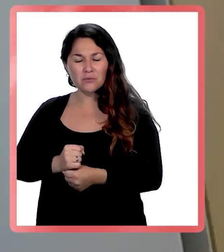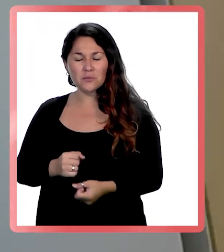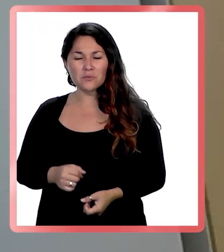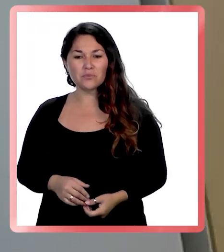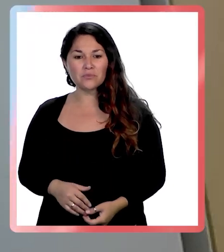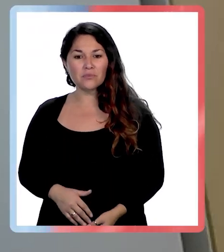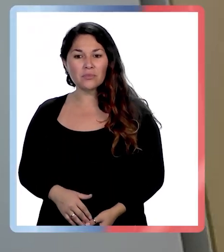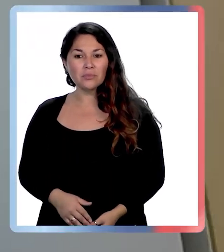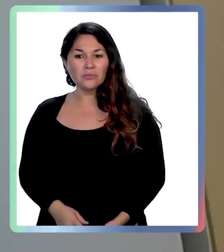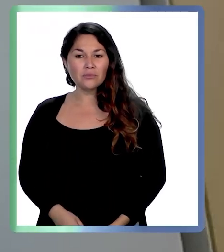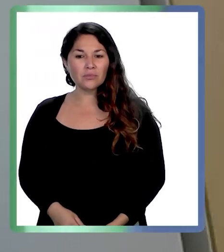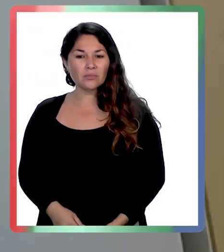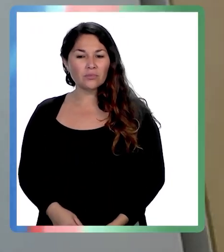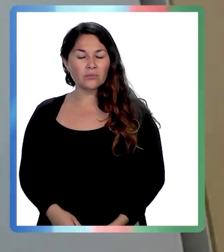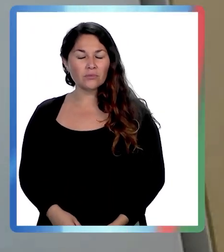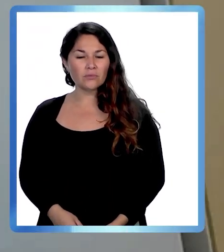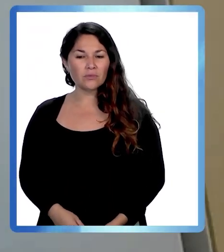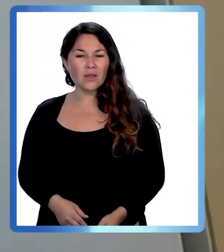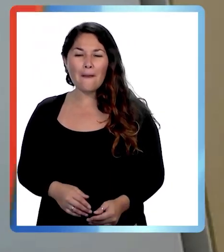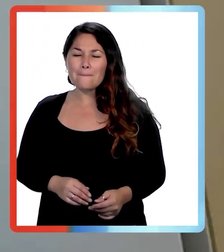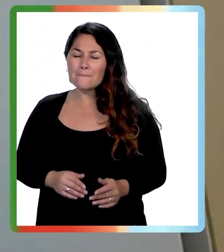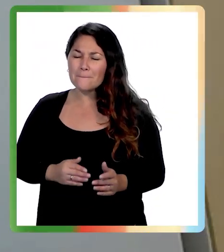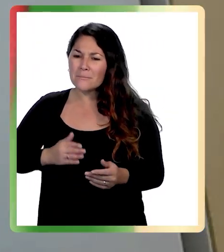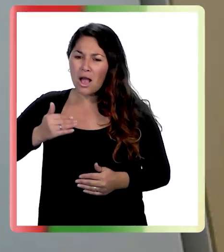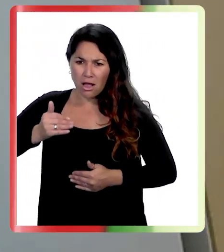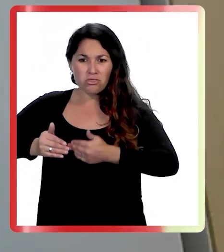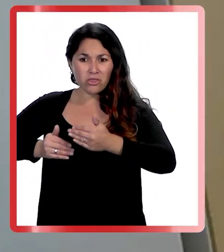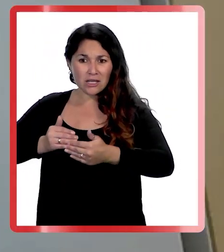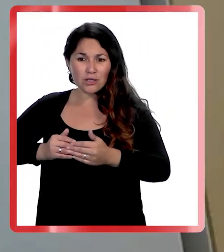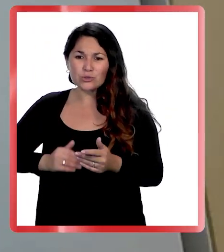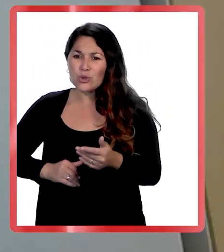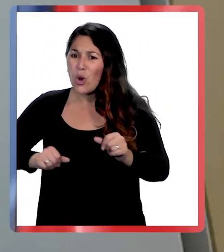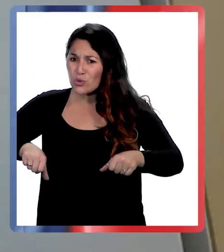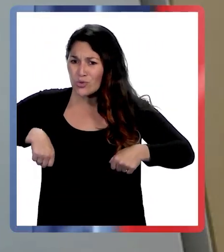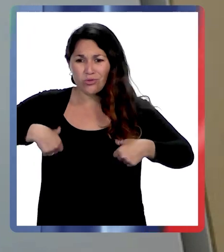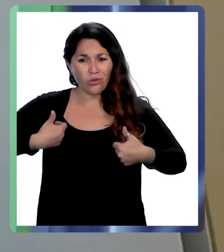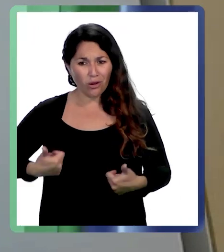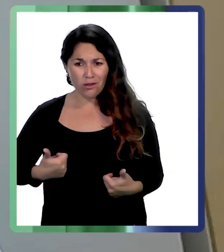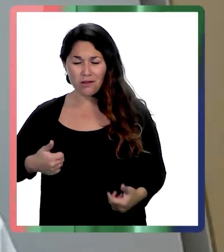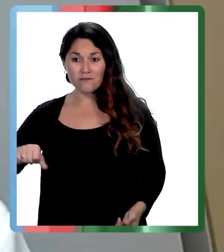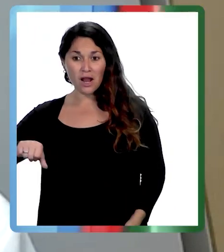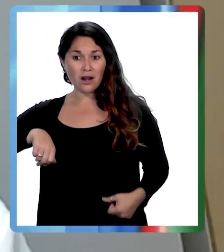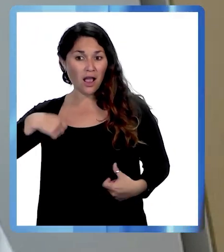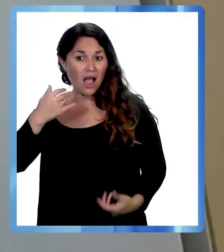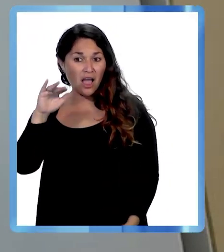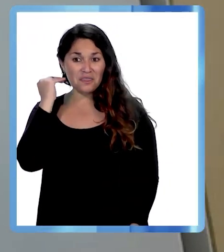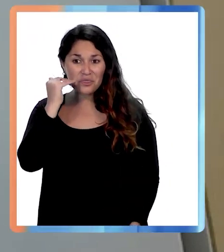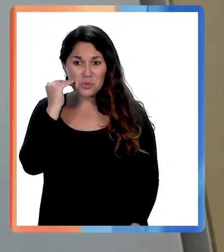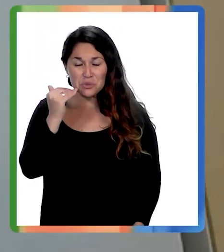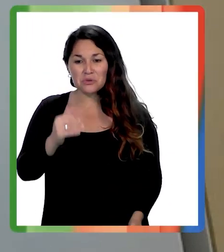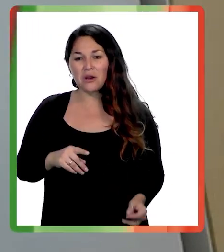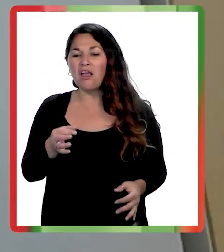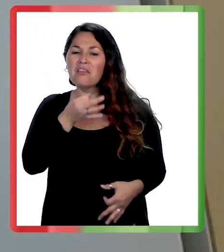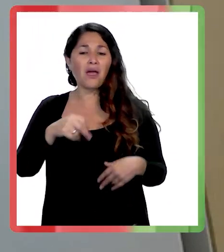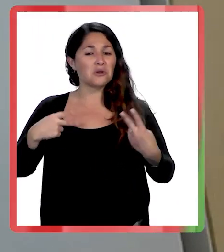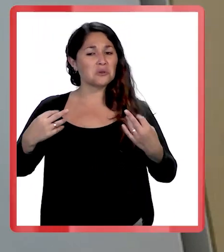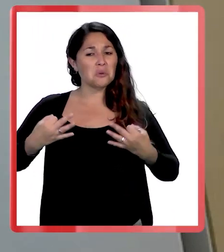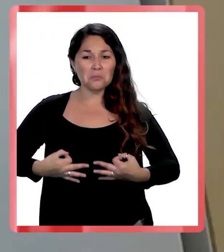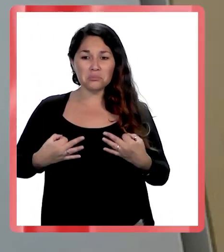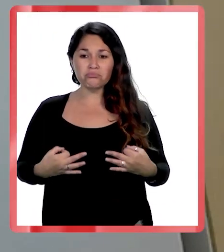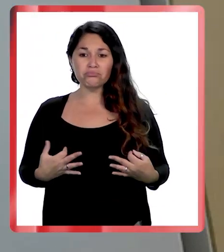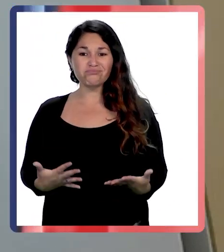de debut del uso de alcohol en edades mucho más precoces. Hoy día vemos adolescentes que en el fondo ven el alcohol como